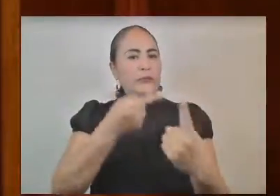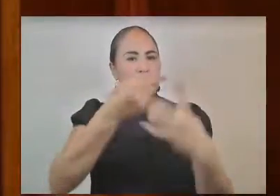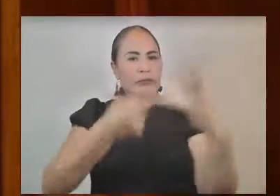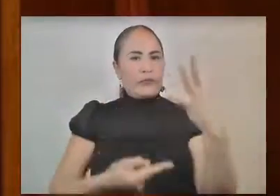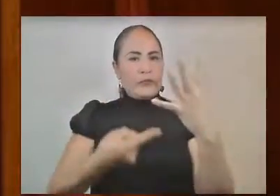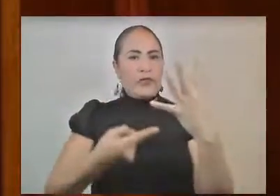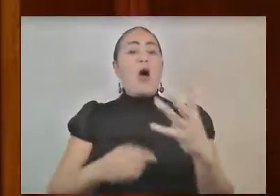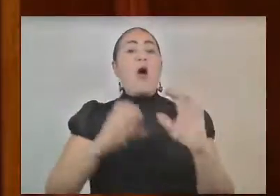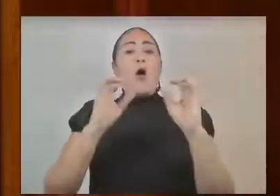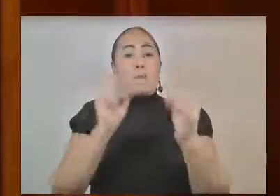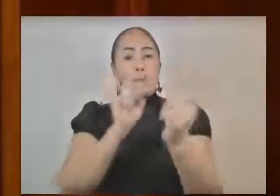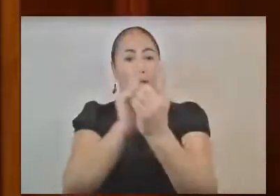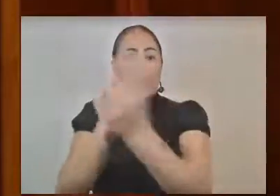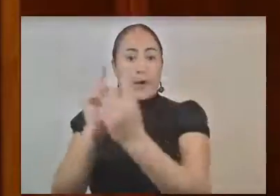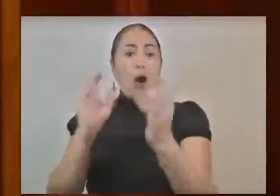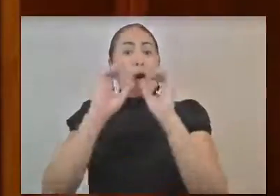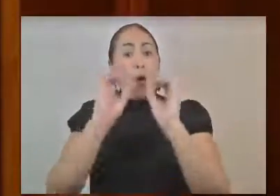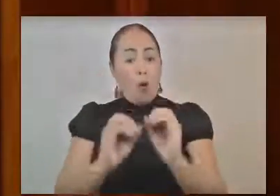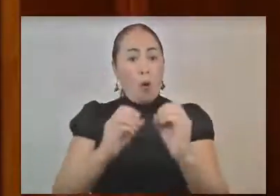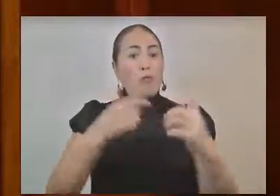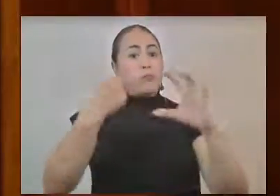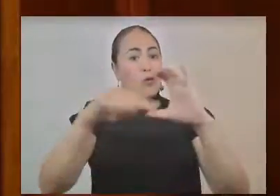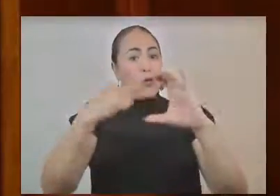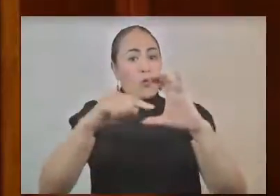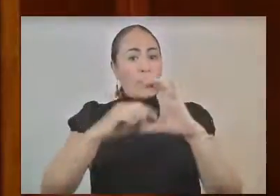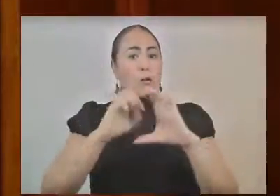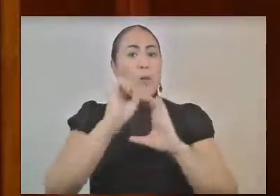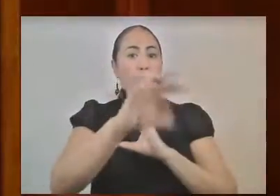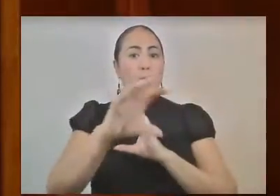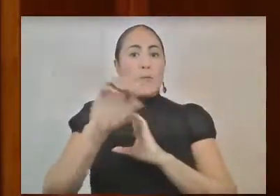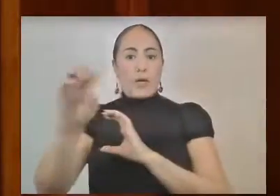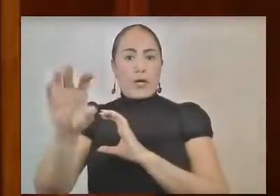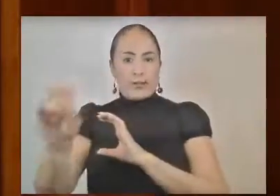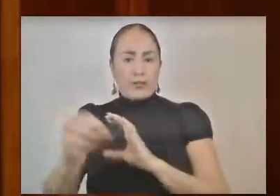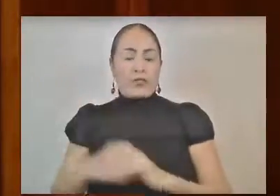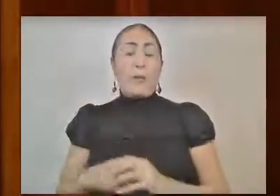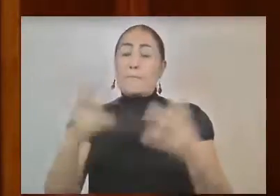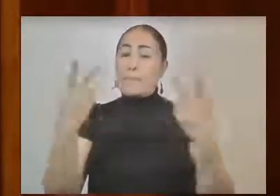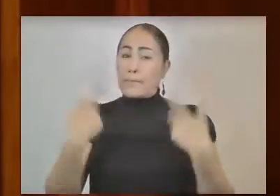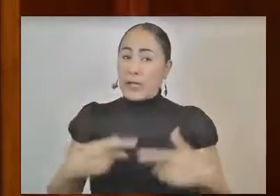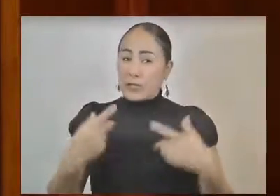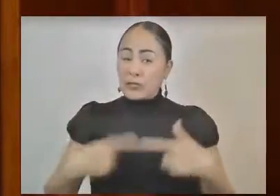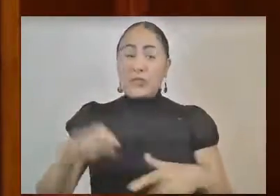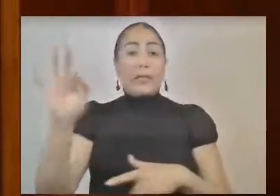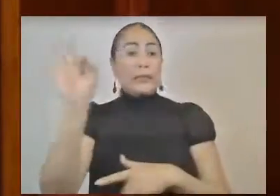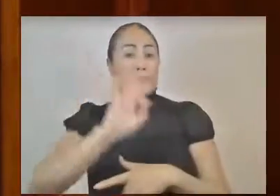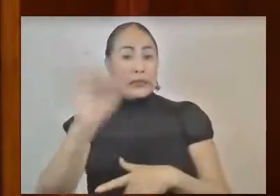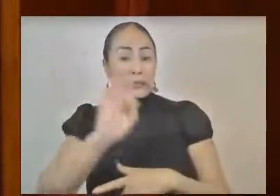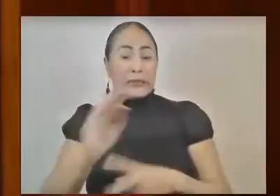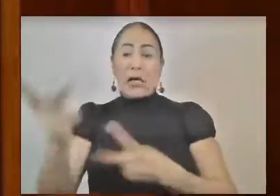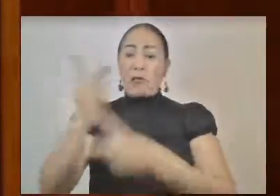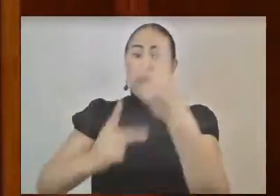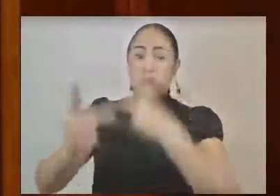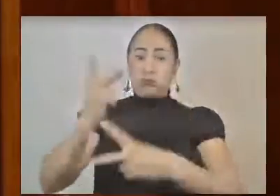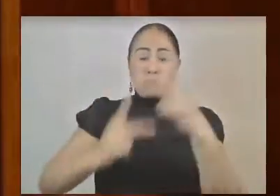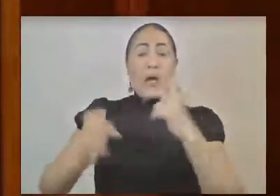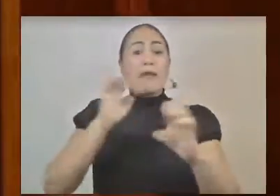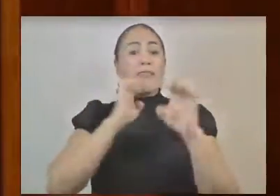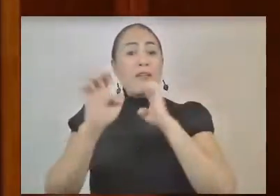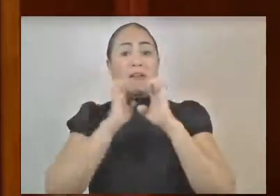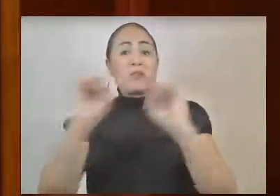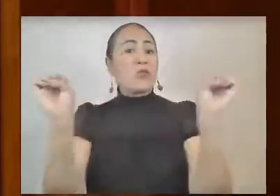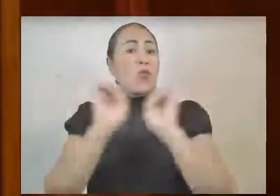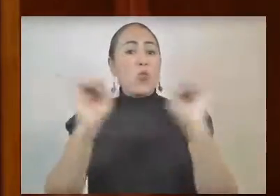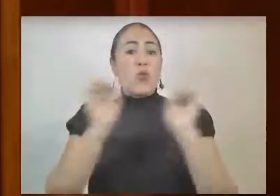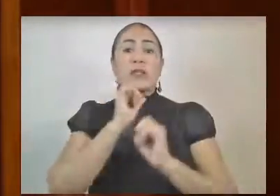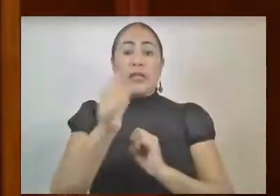electrónica. Las personas comparecientes que por alguna razón no se presentaran a su entrevista no